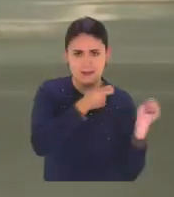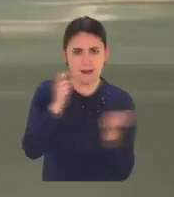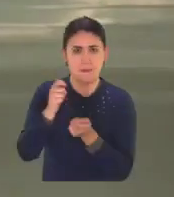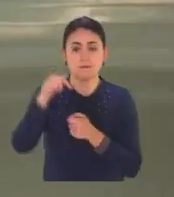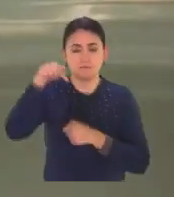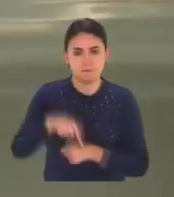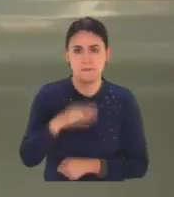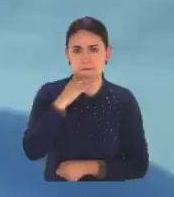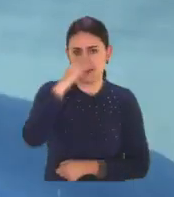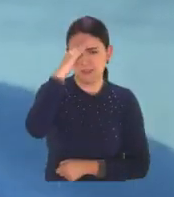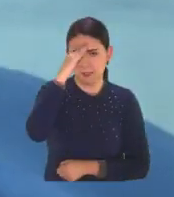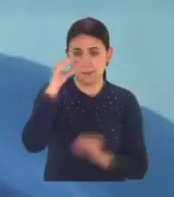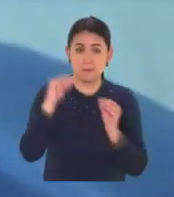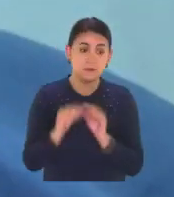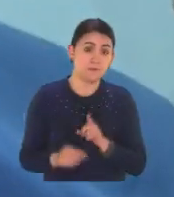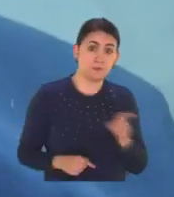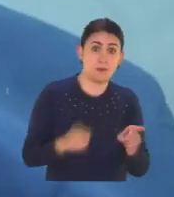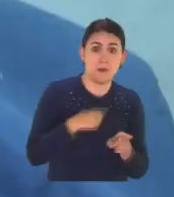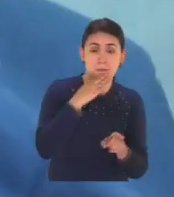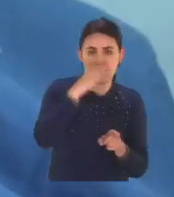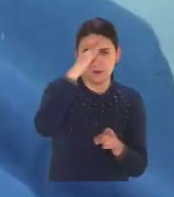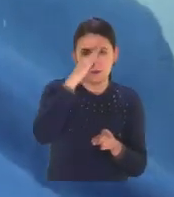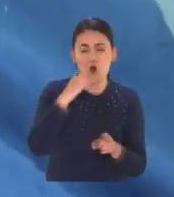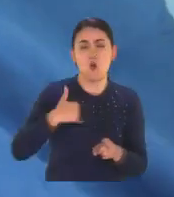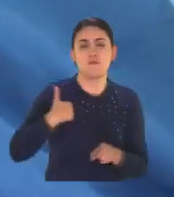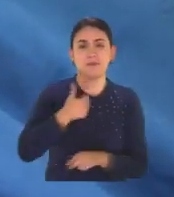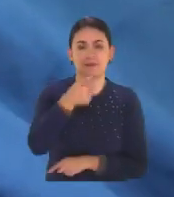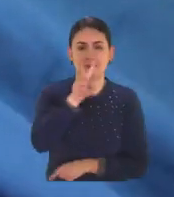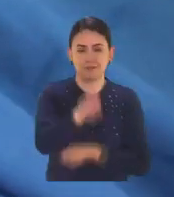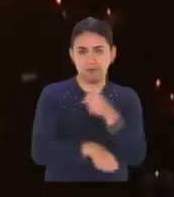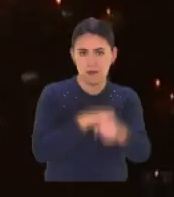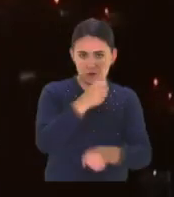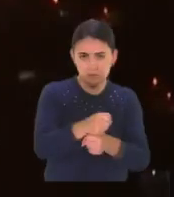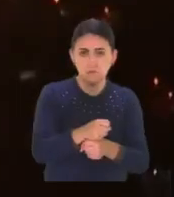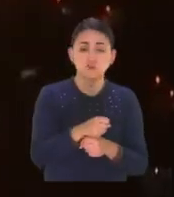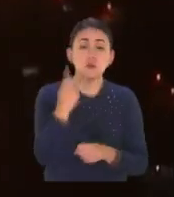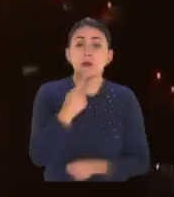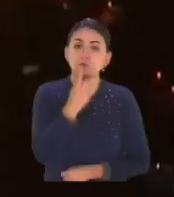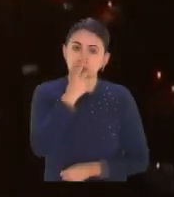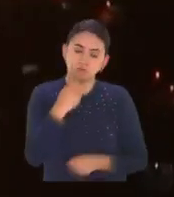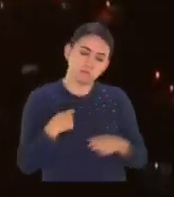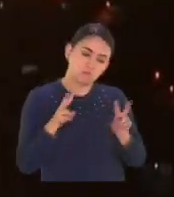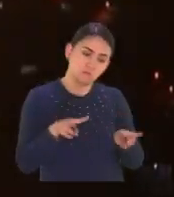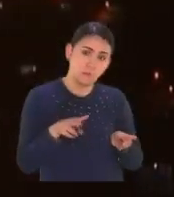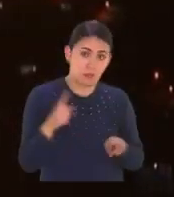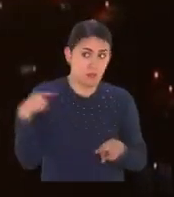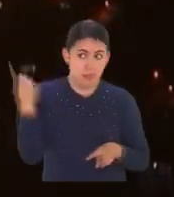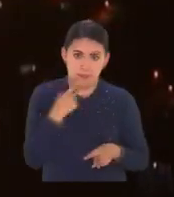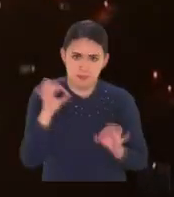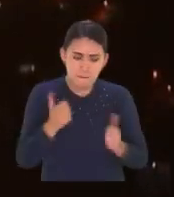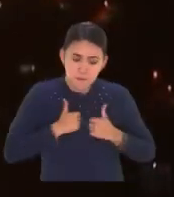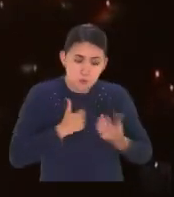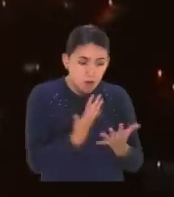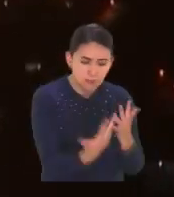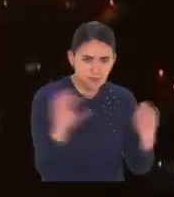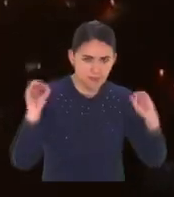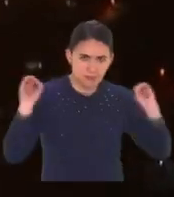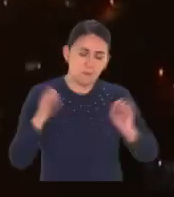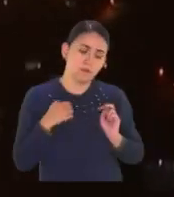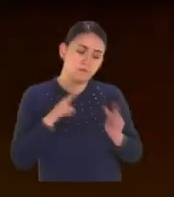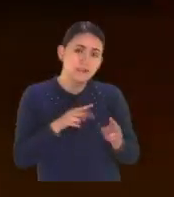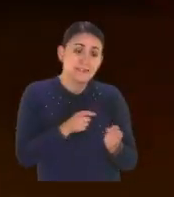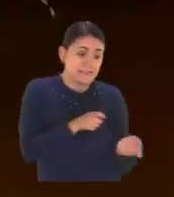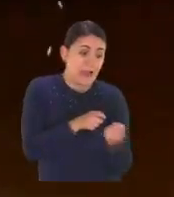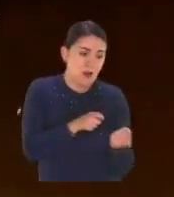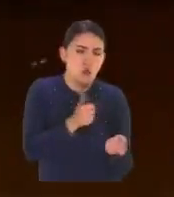capital antioqueña. Y en Medellín se registró otro caso de un menor de 17 años, observador. Dicen que no estaba quemando pólvora, pero sí estaba cerca